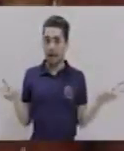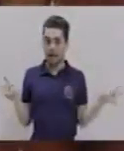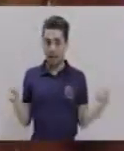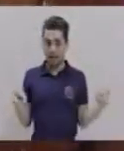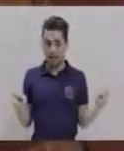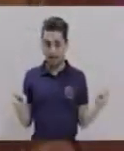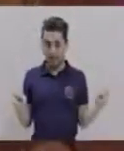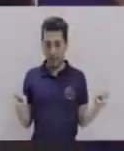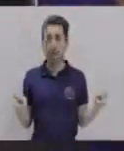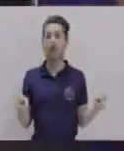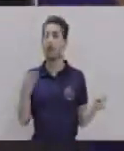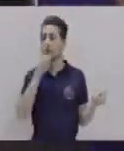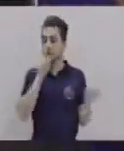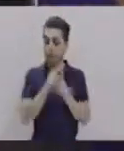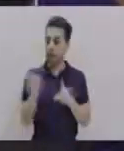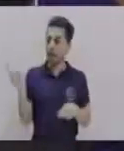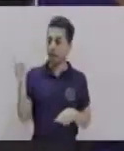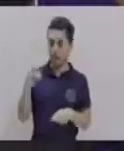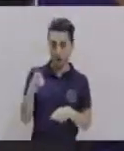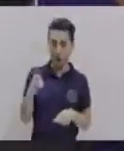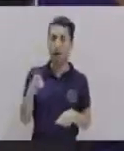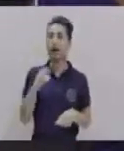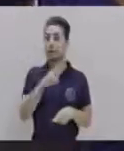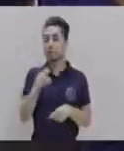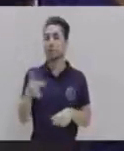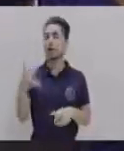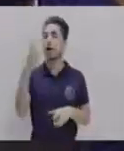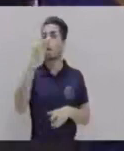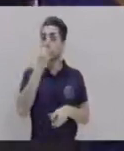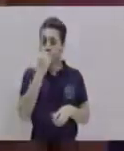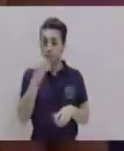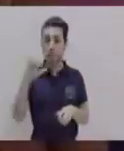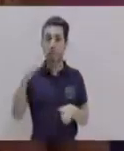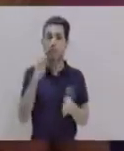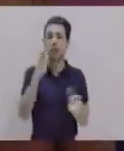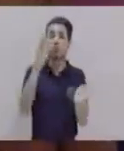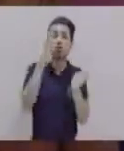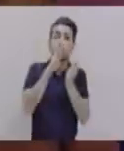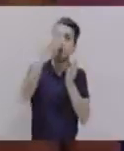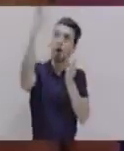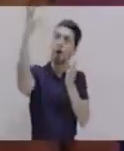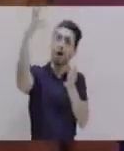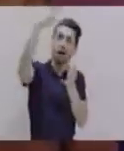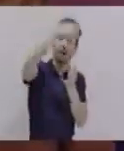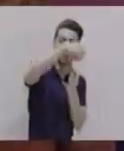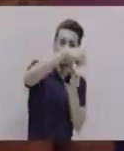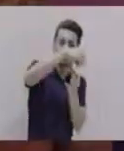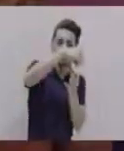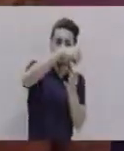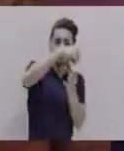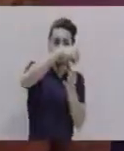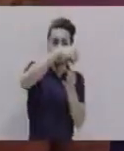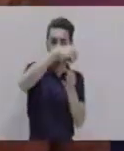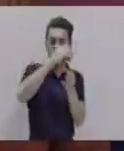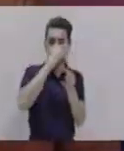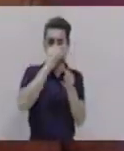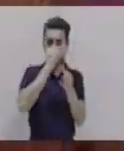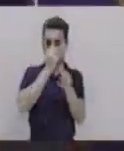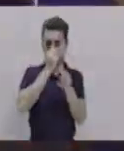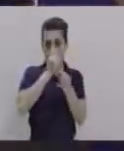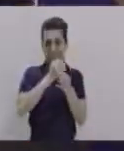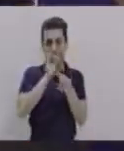camarones, a estos se derivan los crustáceos. Se comen a los peces más pequeños, y que son los que se comen a